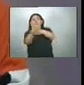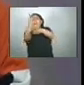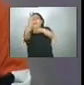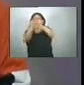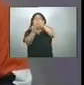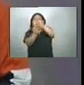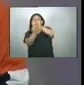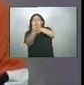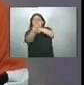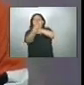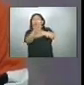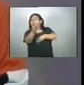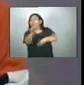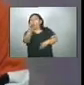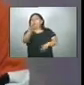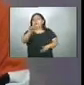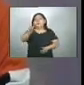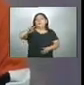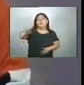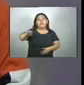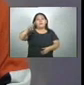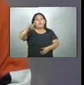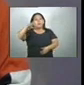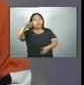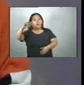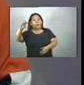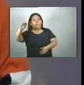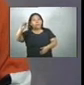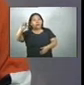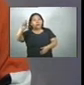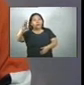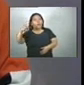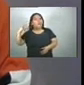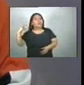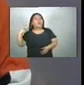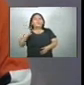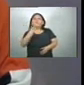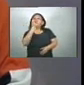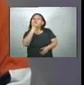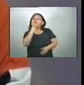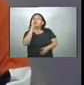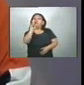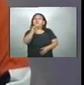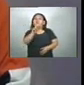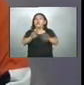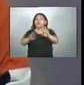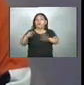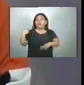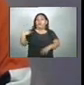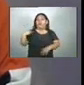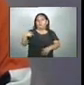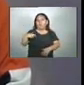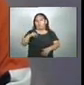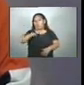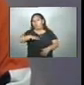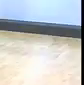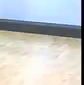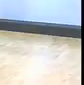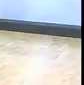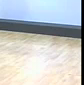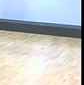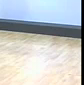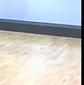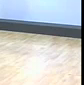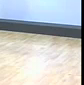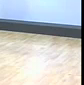hemos tenido una aproximada de 1.100 metros. Fue el día viernes 18 a la 1.36 pm y el día sábado 19 a las 2